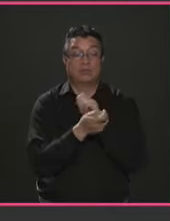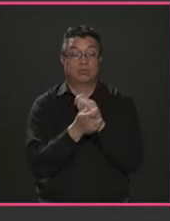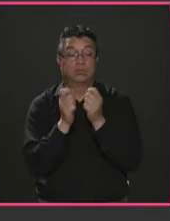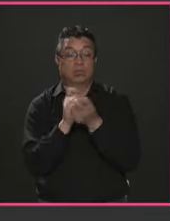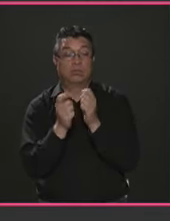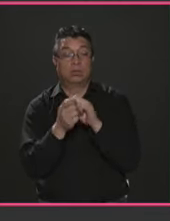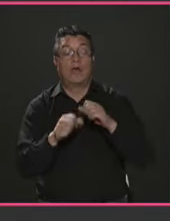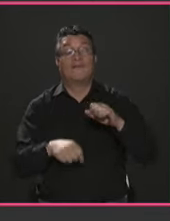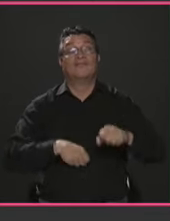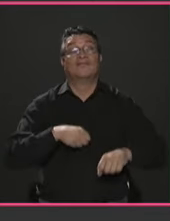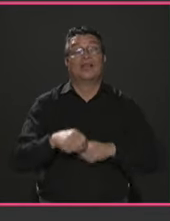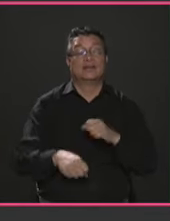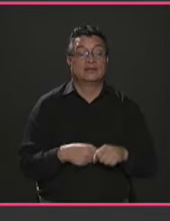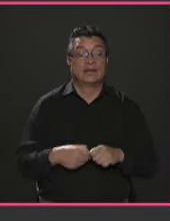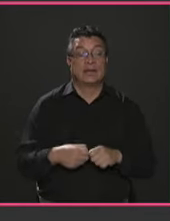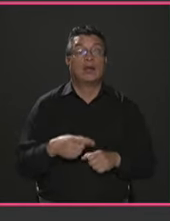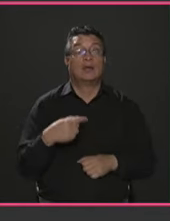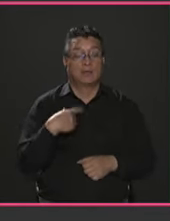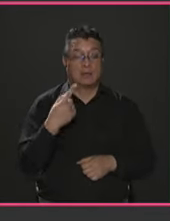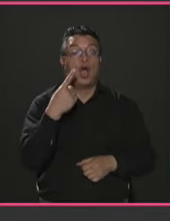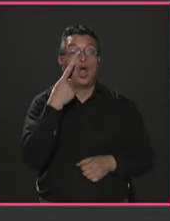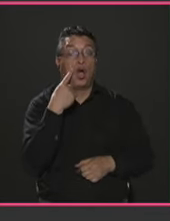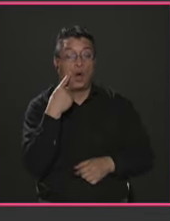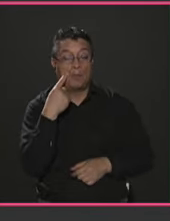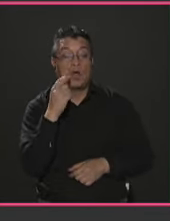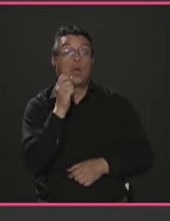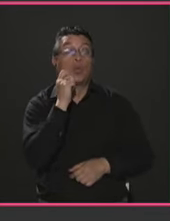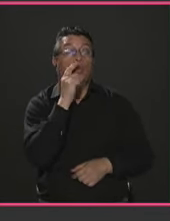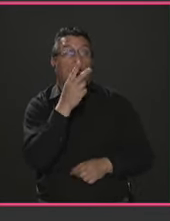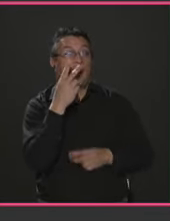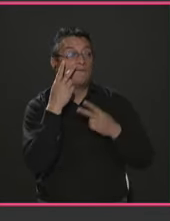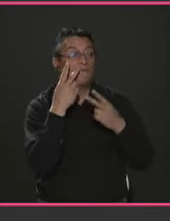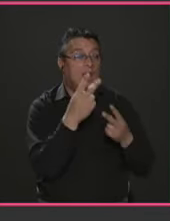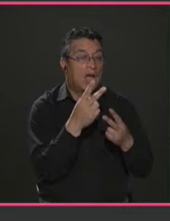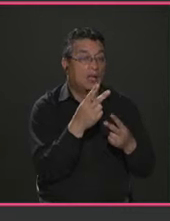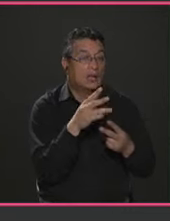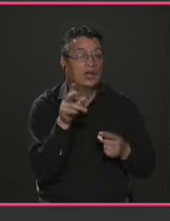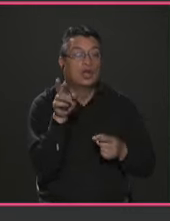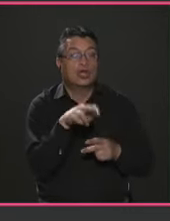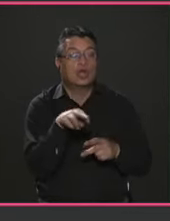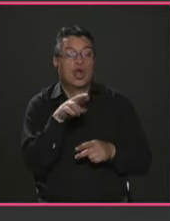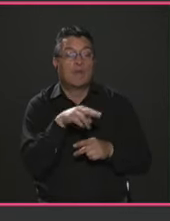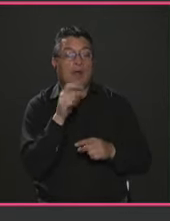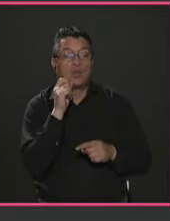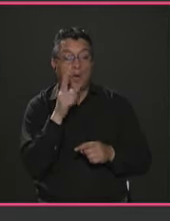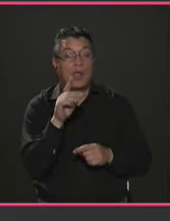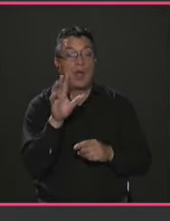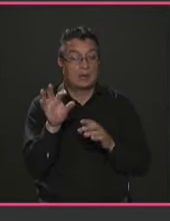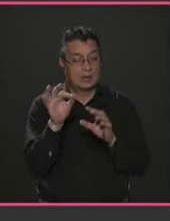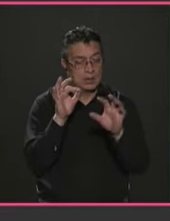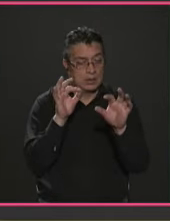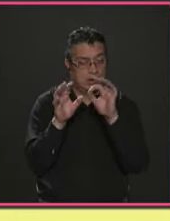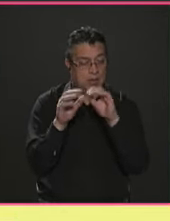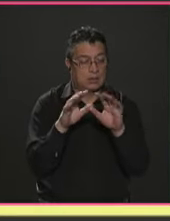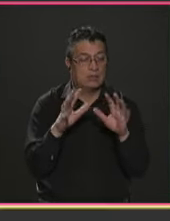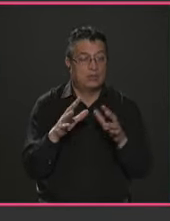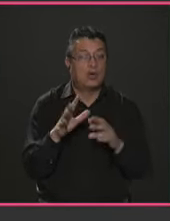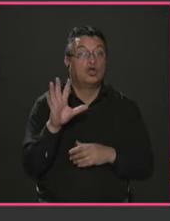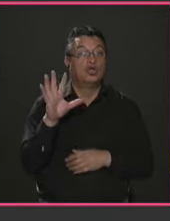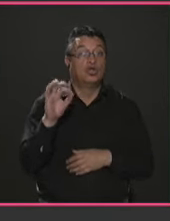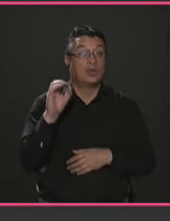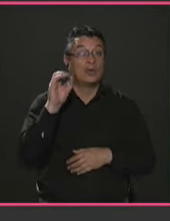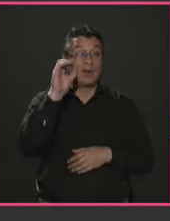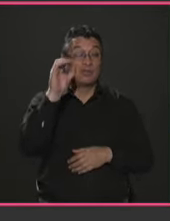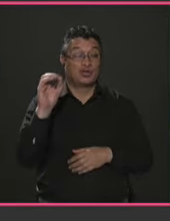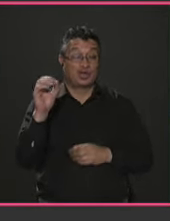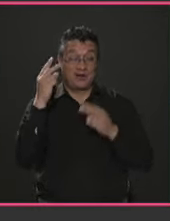ebikes tomamos en consideración el género Y qué tipo de viajes estaban haciendo usualmente y descubrimos que alrededor de la mitad